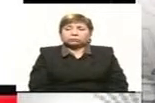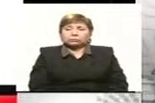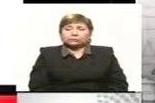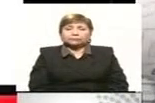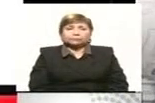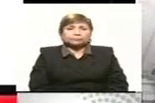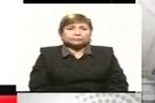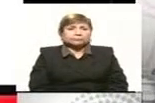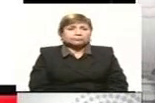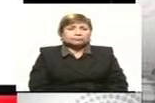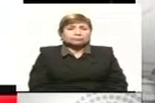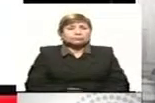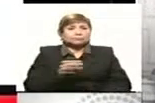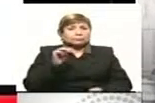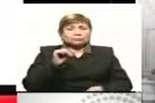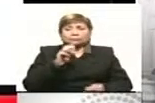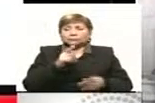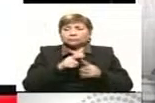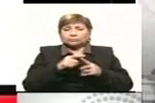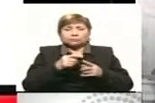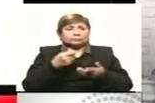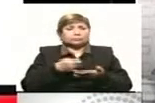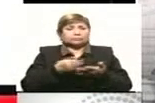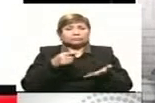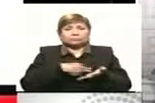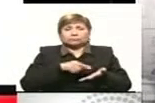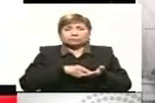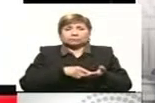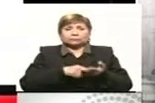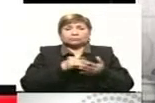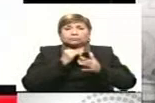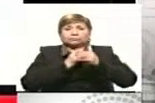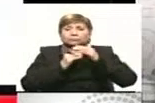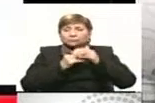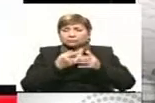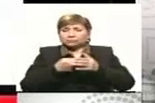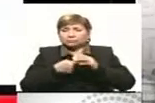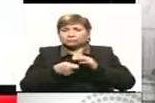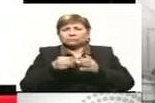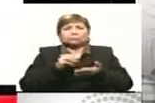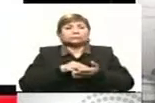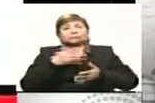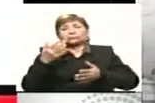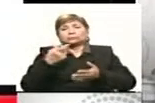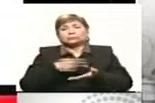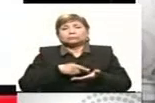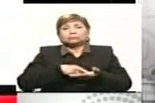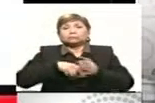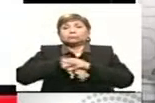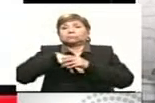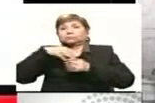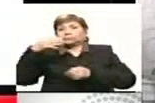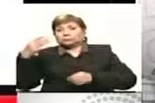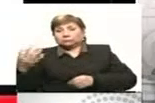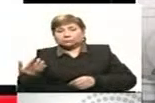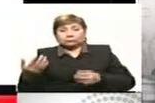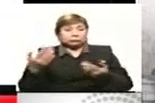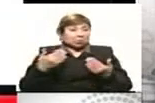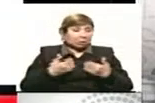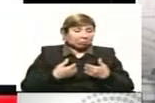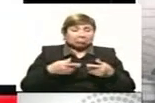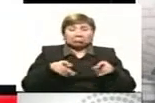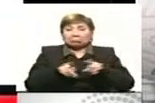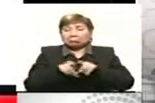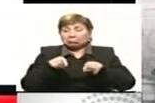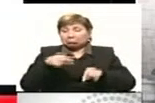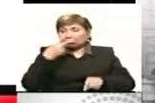el mix, digamos, ¿cierto?, nuestras obligaciones hoy son más de deuda interna que de deuda externa. ¿Ok? Tenemos también aquí, como